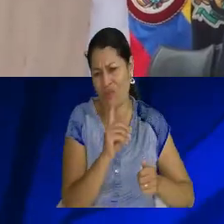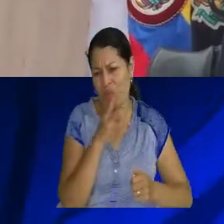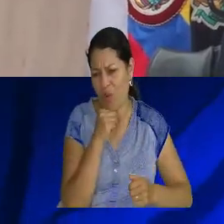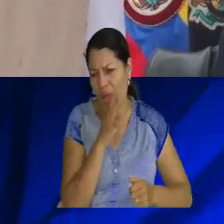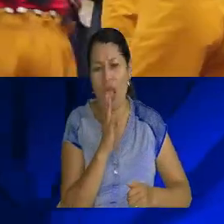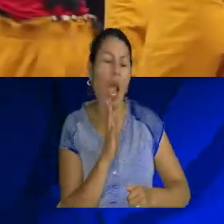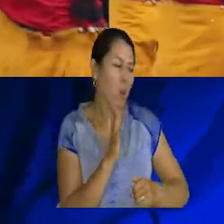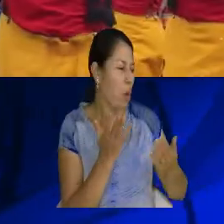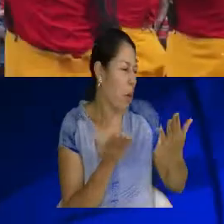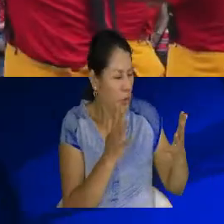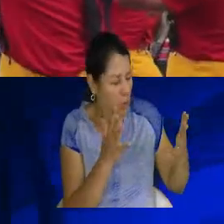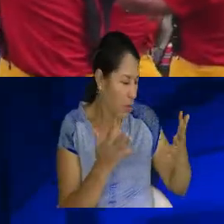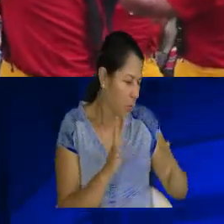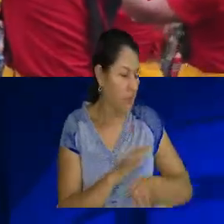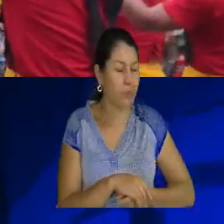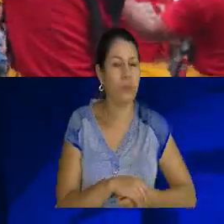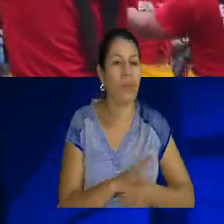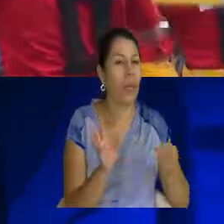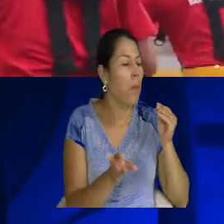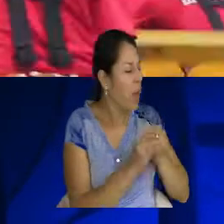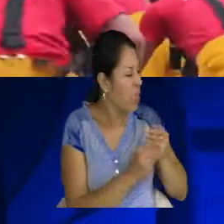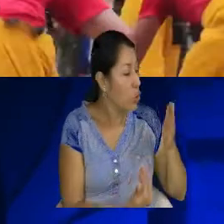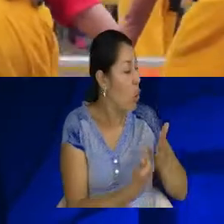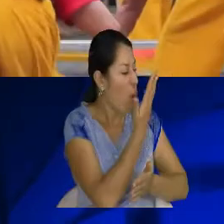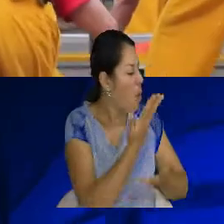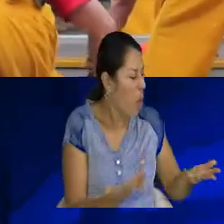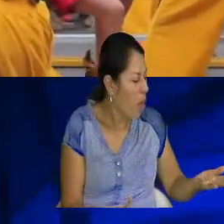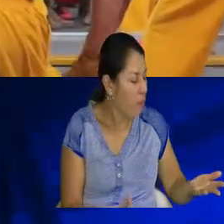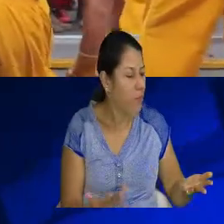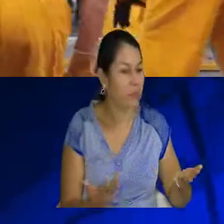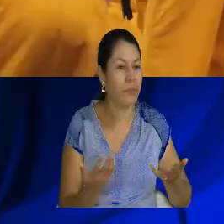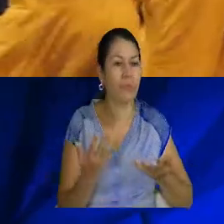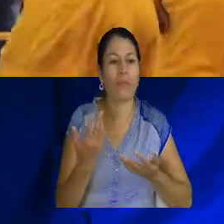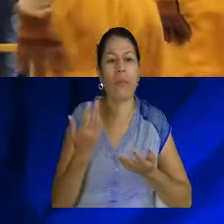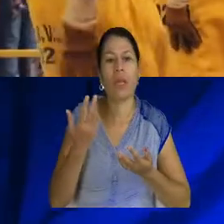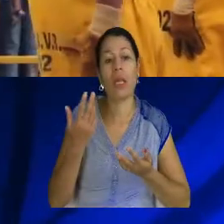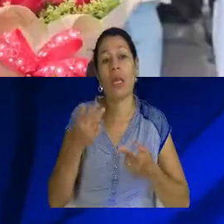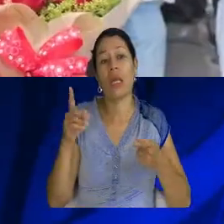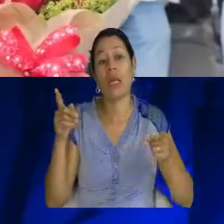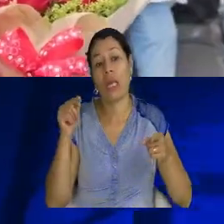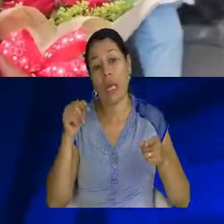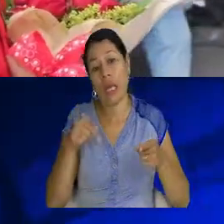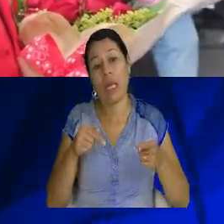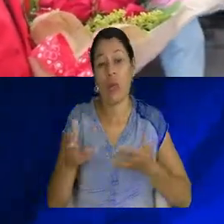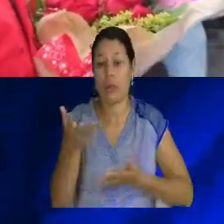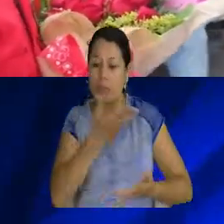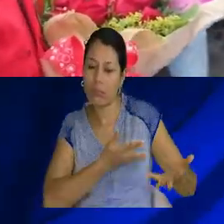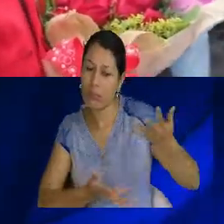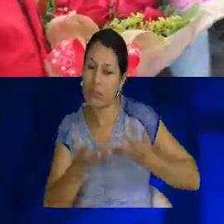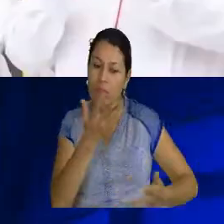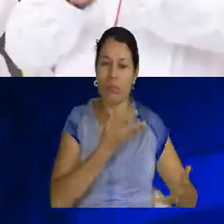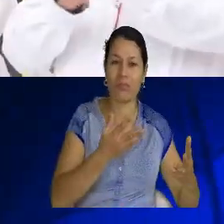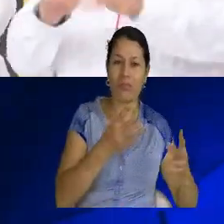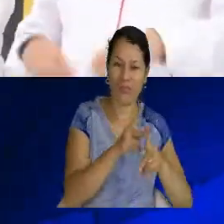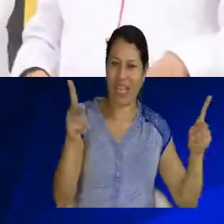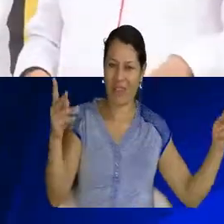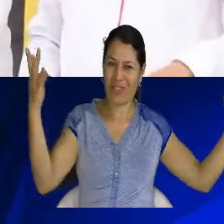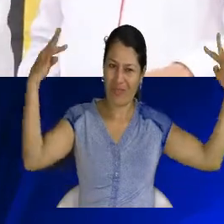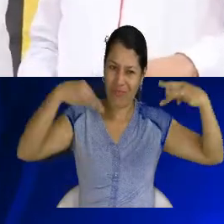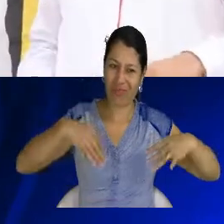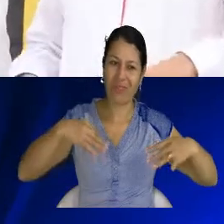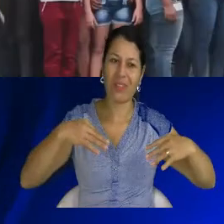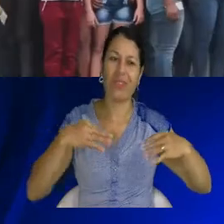desfile? En esta vamos a interactuar constantemente con la comunidad. Como les decía